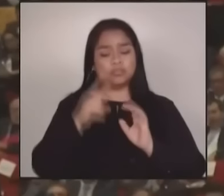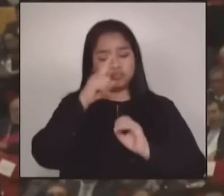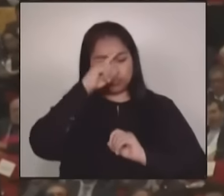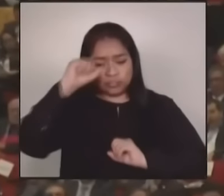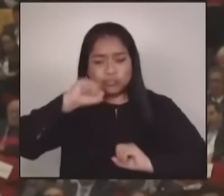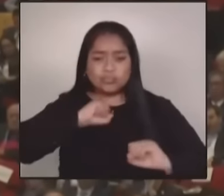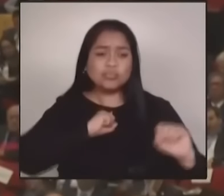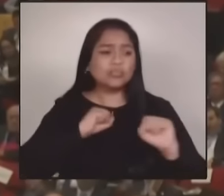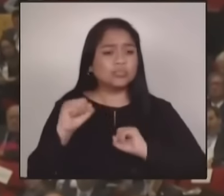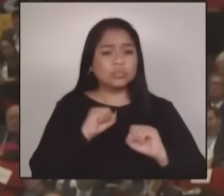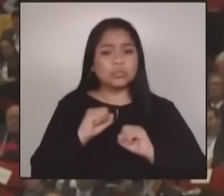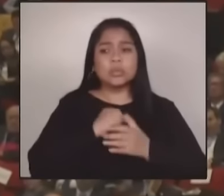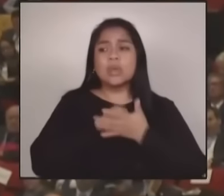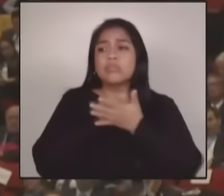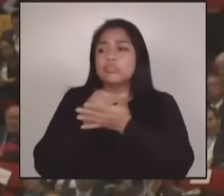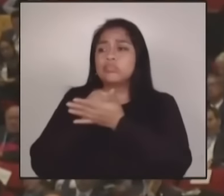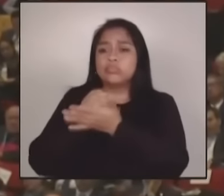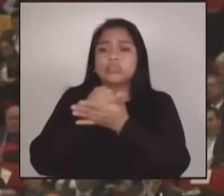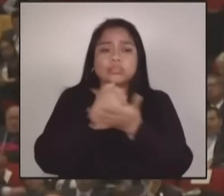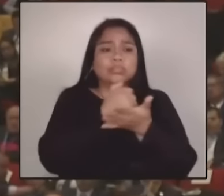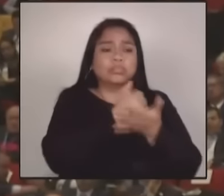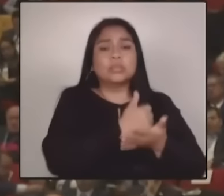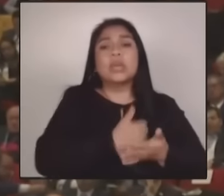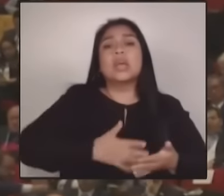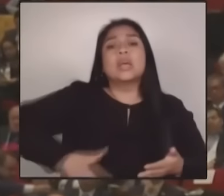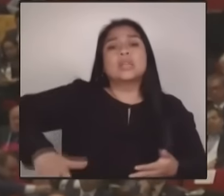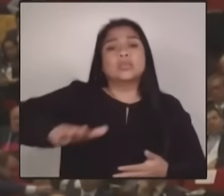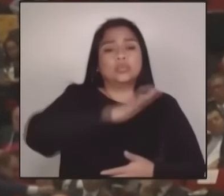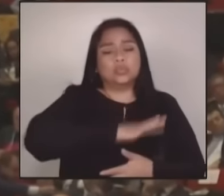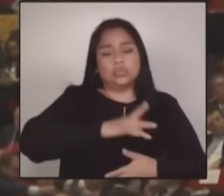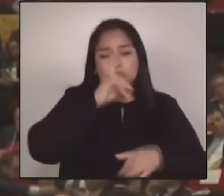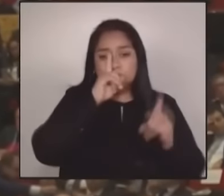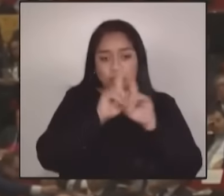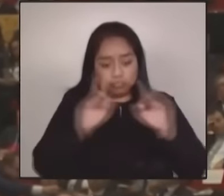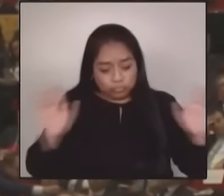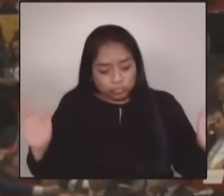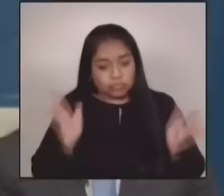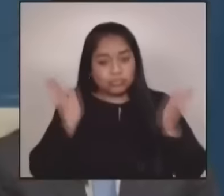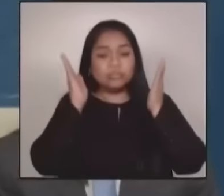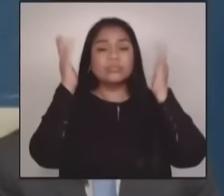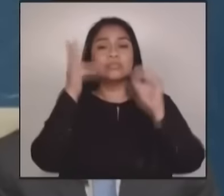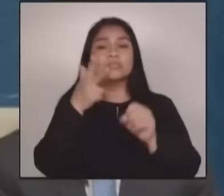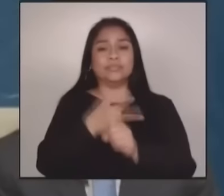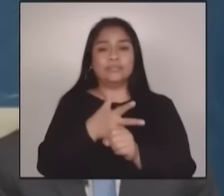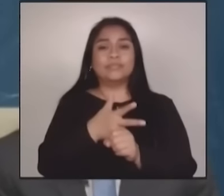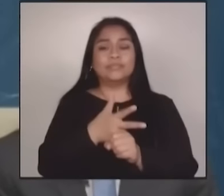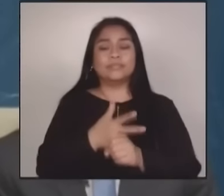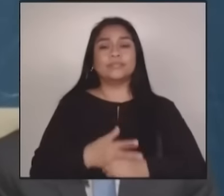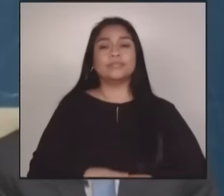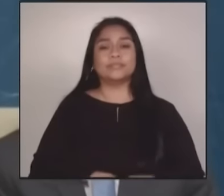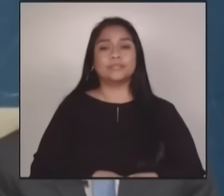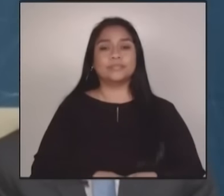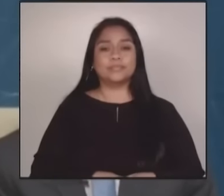trabajar en favor del bienestar común y la prosperidad de Guatemala.